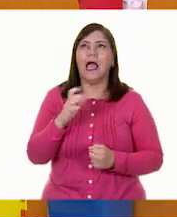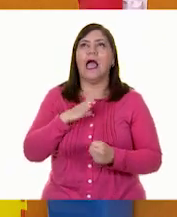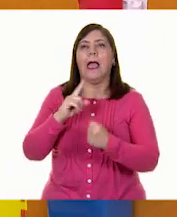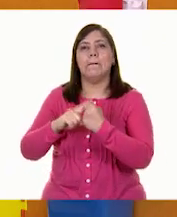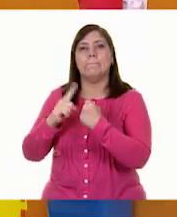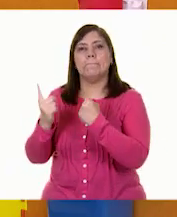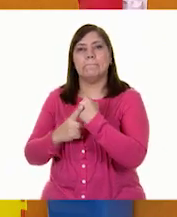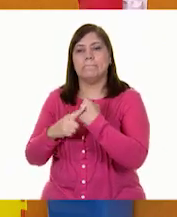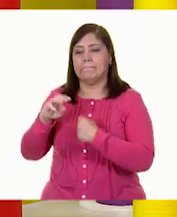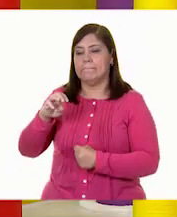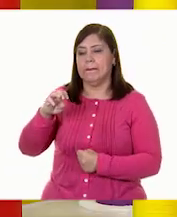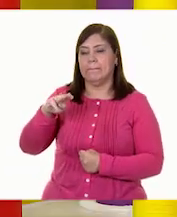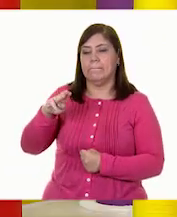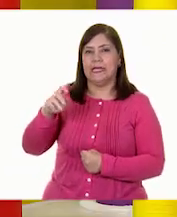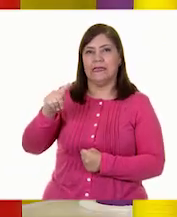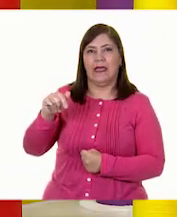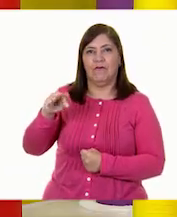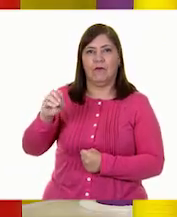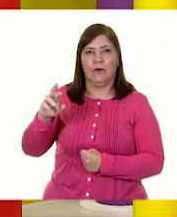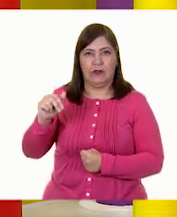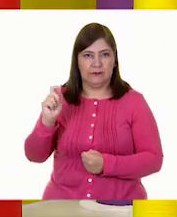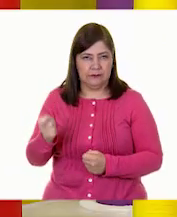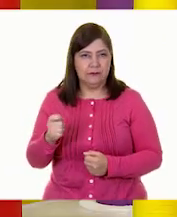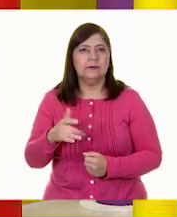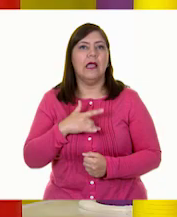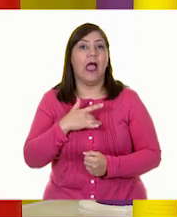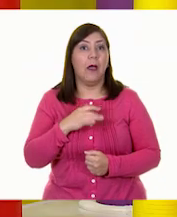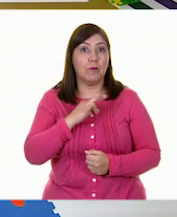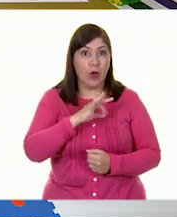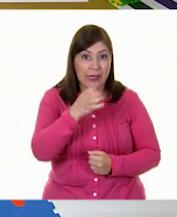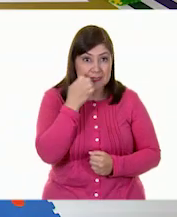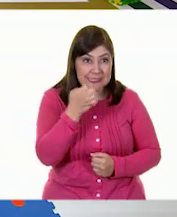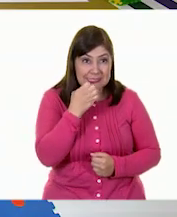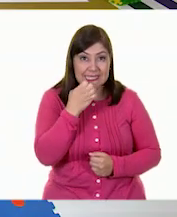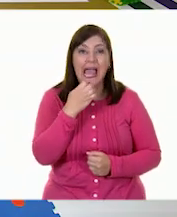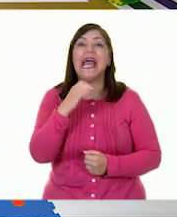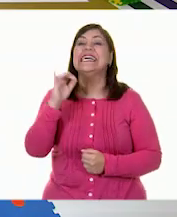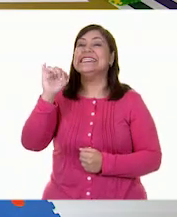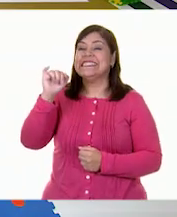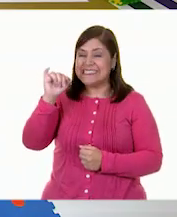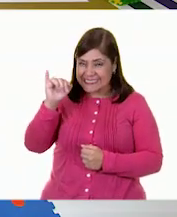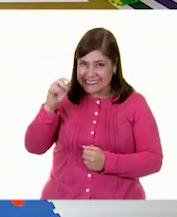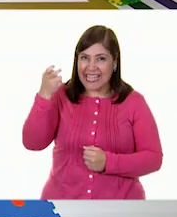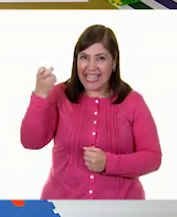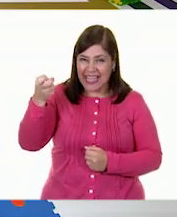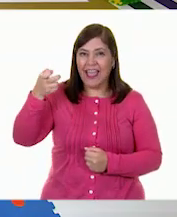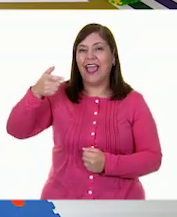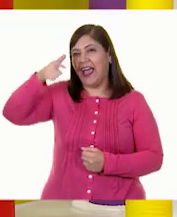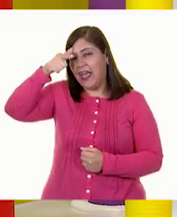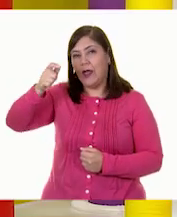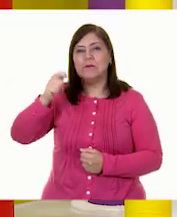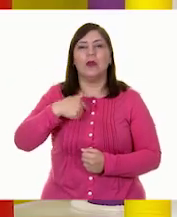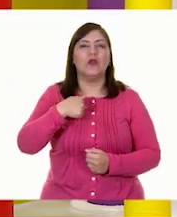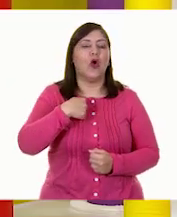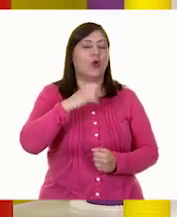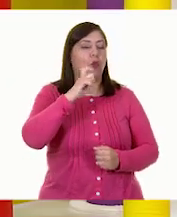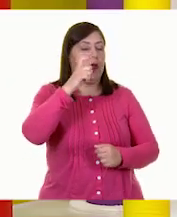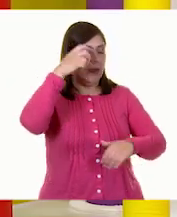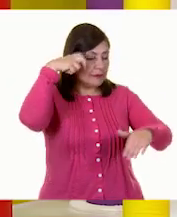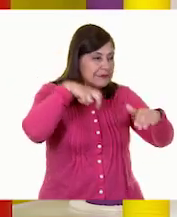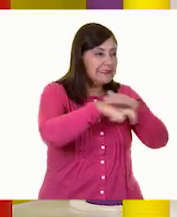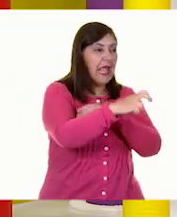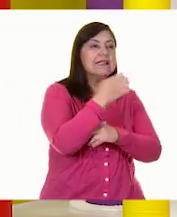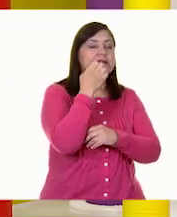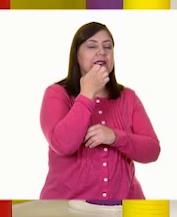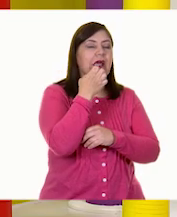Ay, ¿puede ser la escuela? ¡Sí! ¡Sí! ¡Sí! Por el conocimiento, porque uno no ve porque es ignorante, pero después